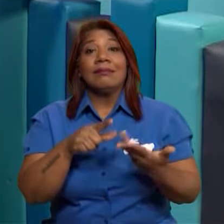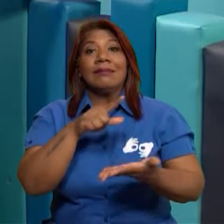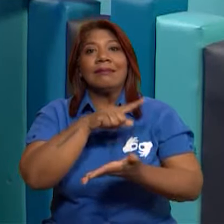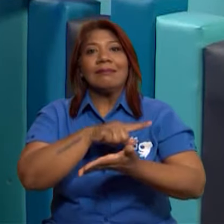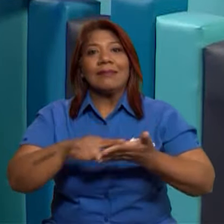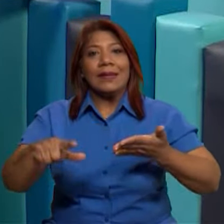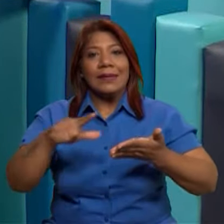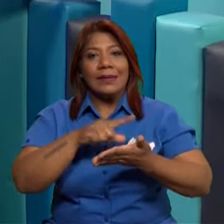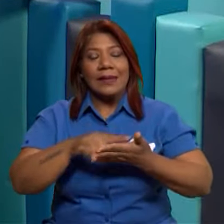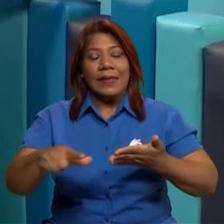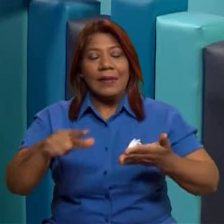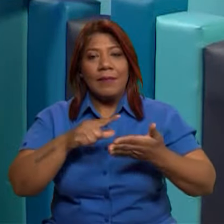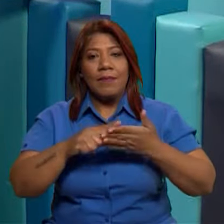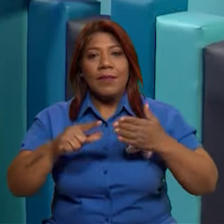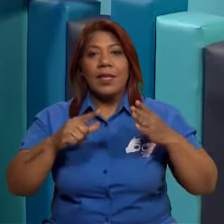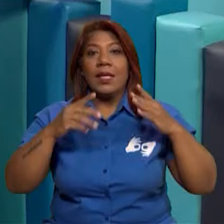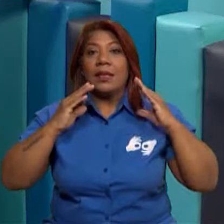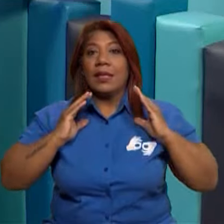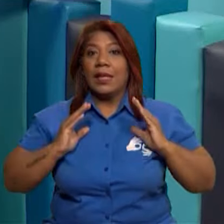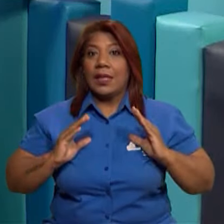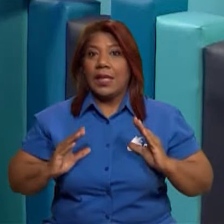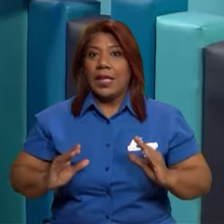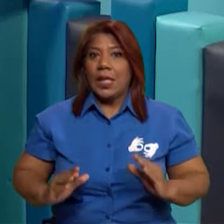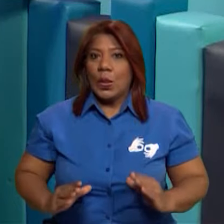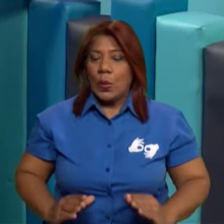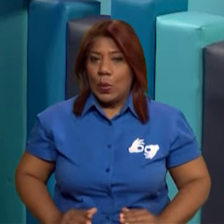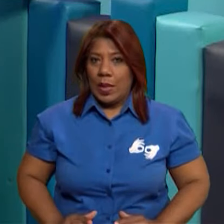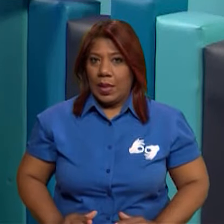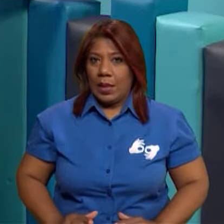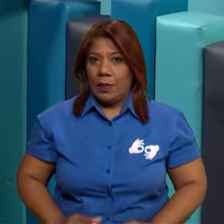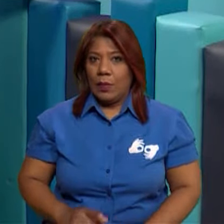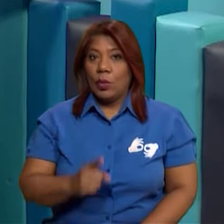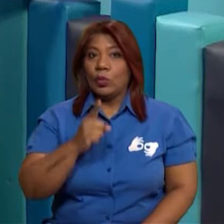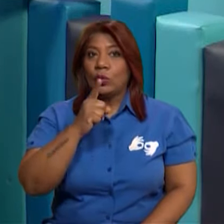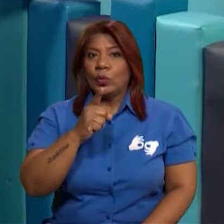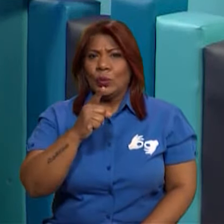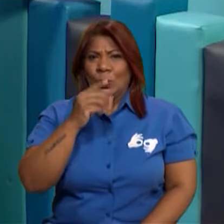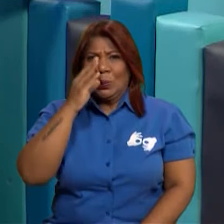bien. ¿Te gusta estar hediondito?